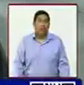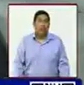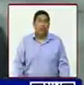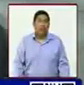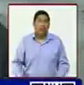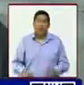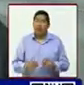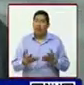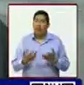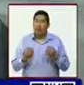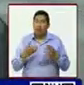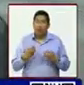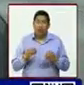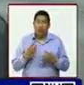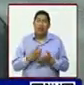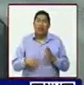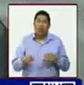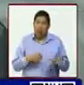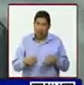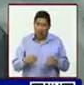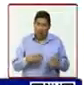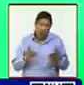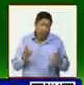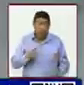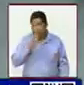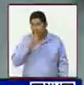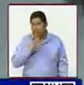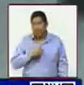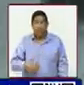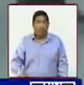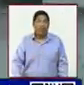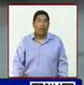Es que no hay mucha venta. ¿Qué voy a hacer, no? Tengo que buscar, ¿no?